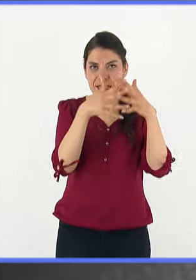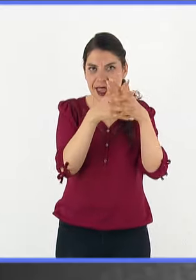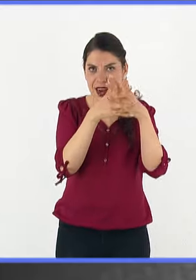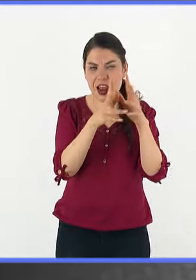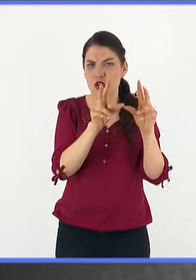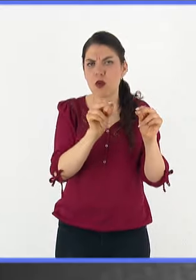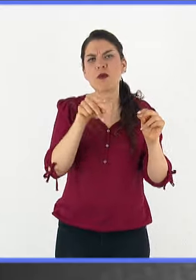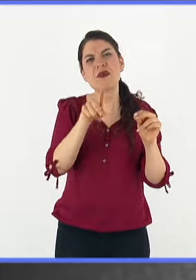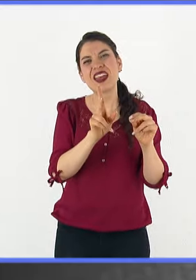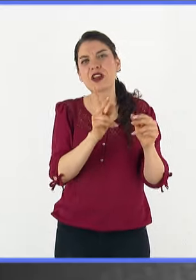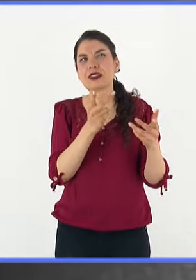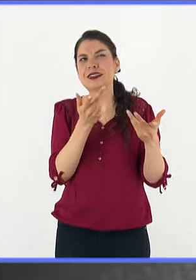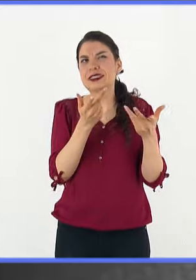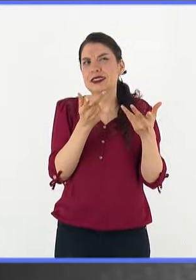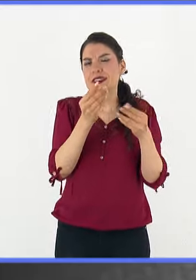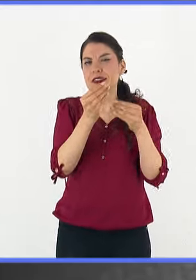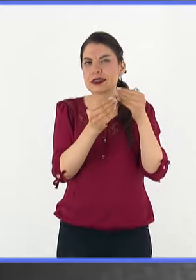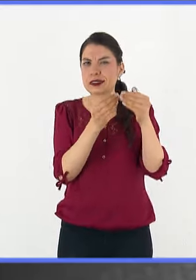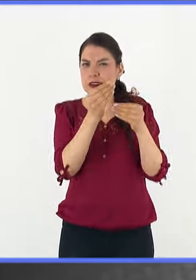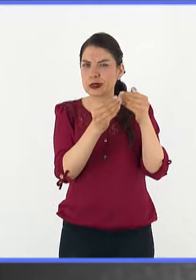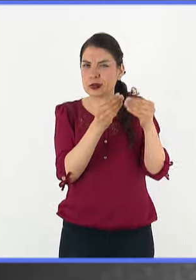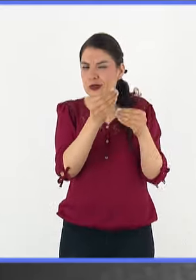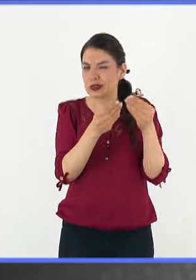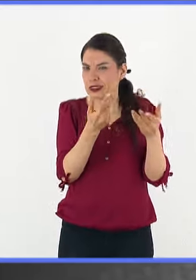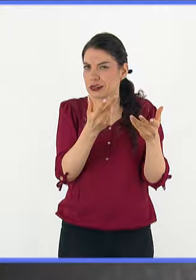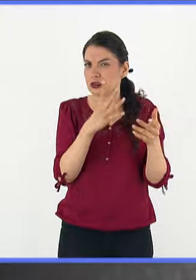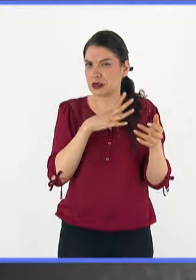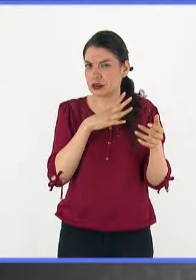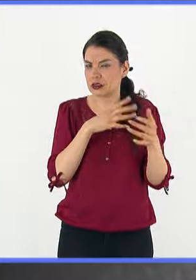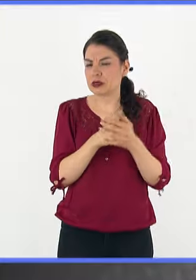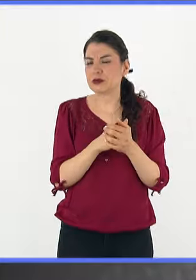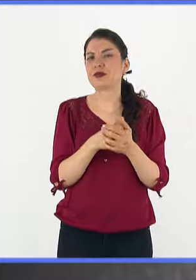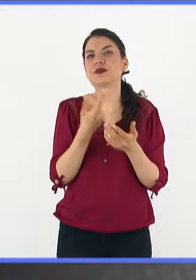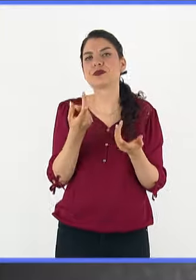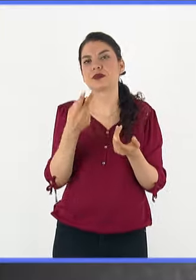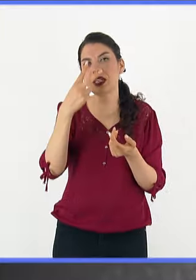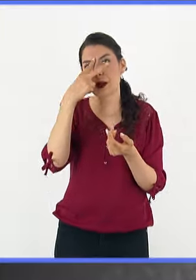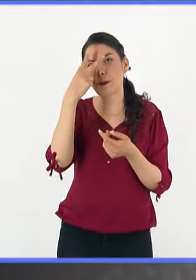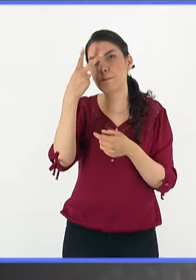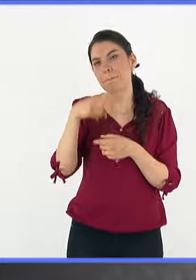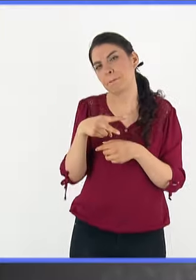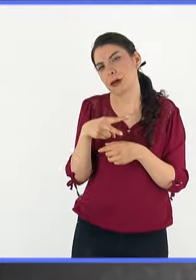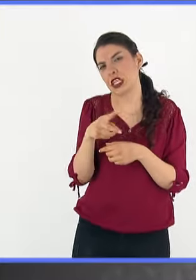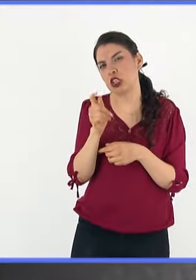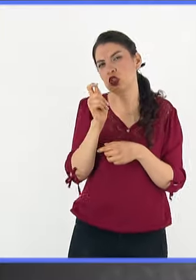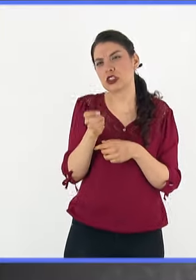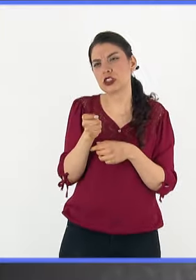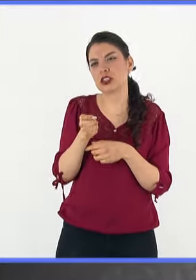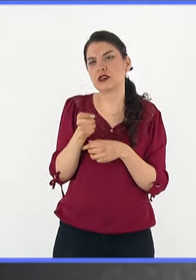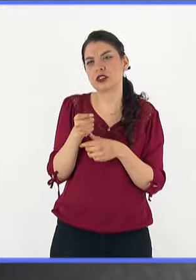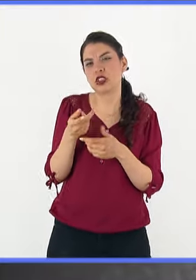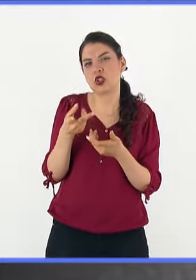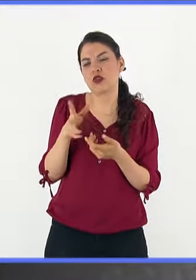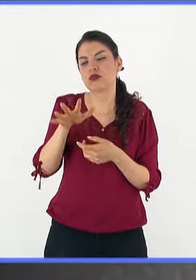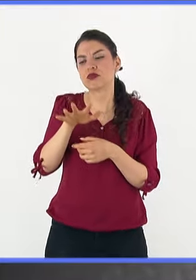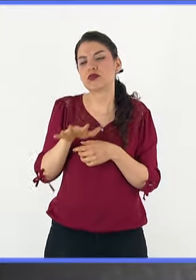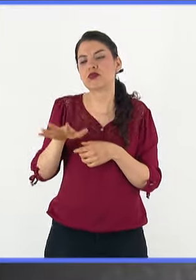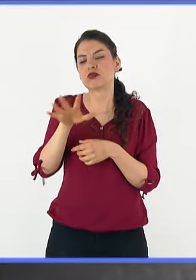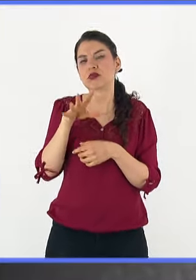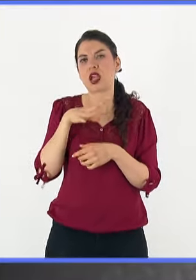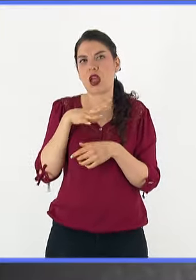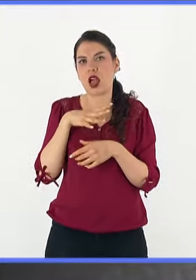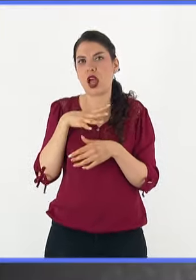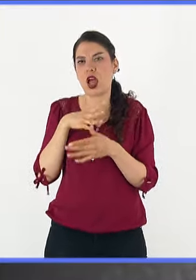paz Claro si me permiten la expresión Entonces esto México como un flanco vulnerable de geopolítico marítimo